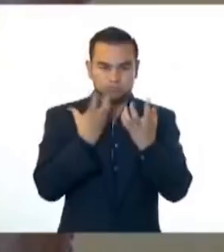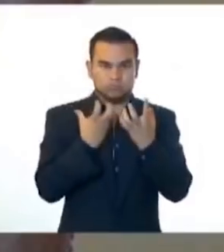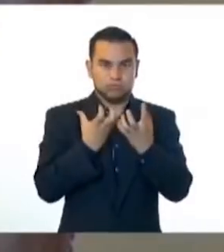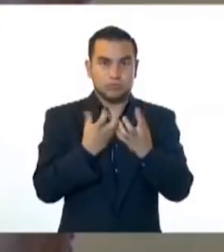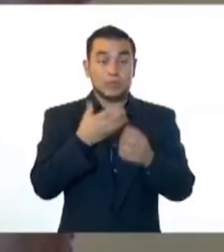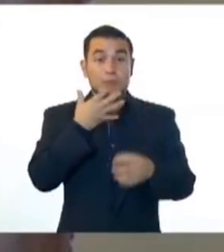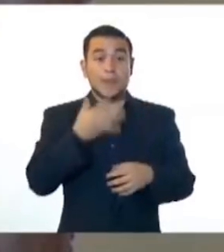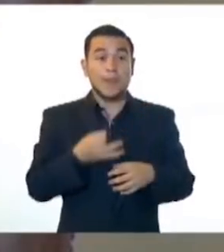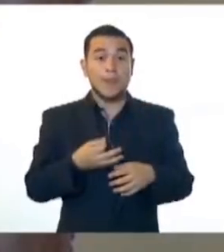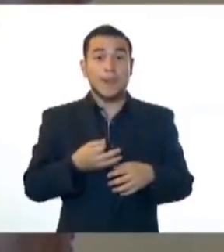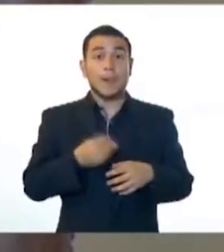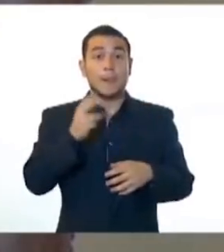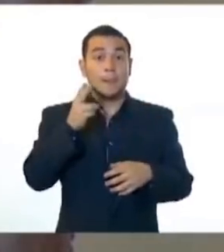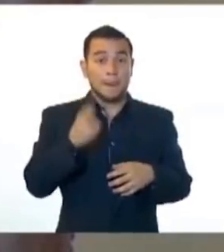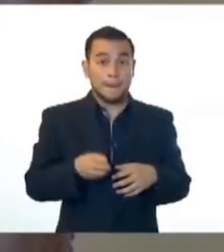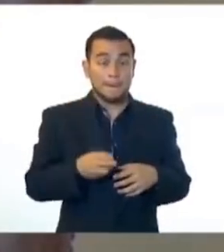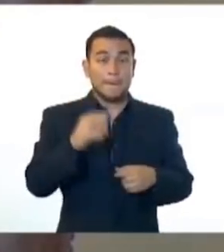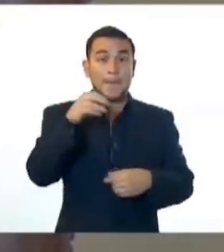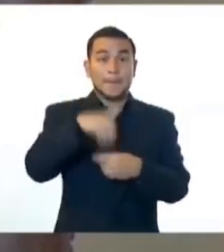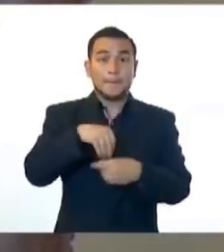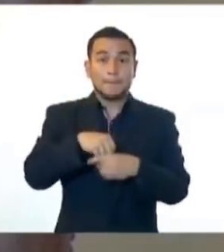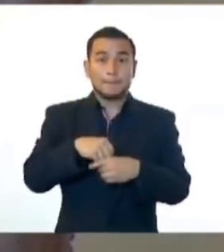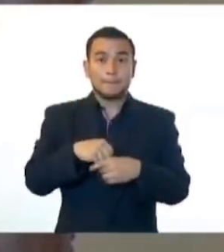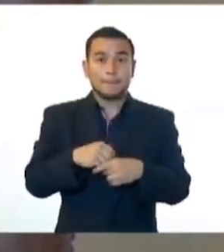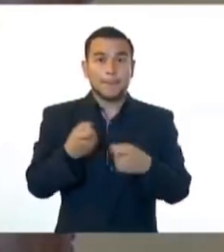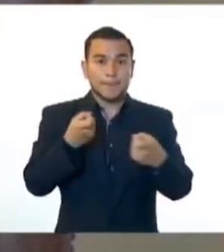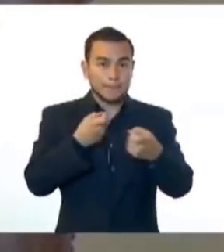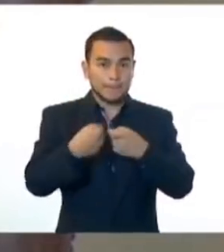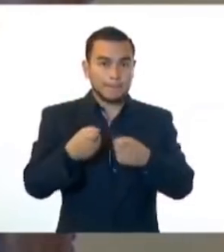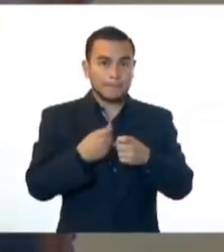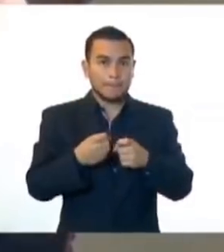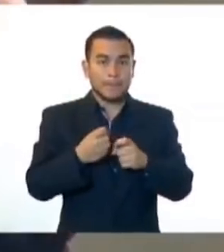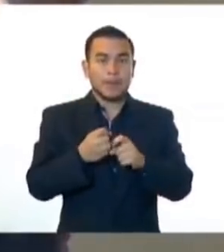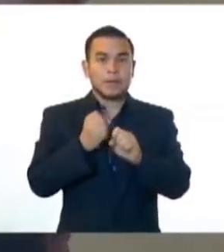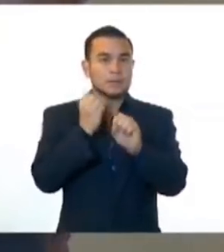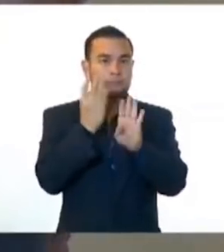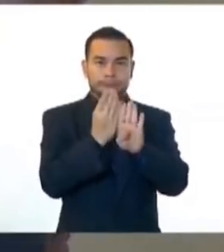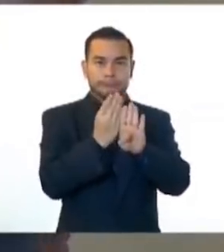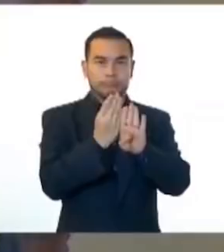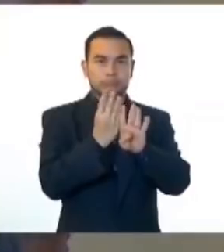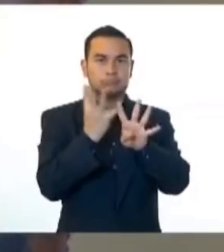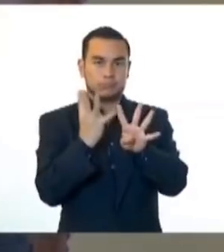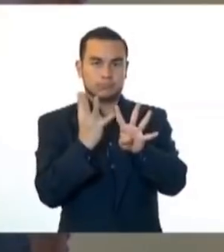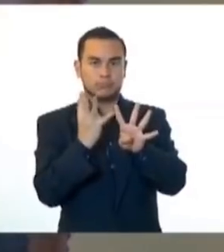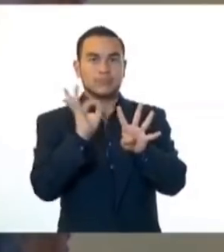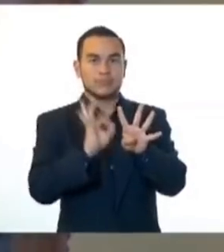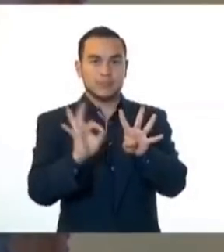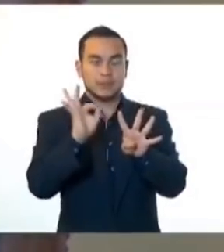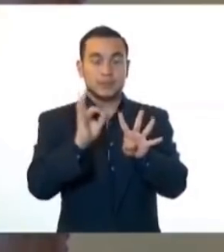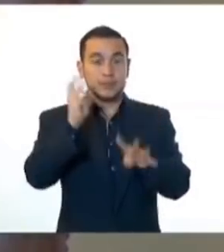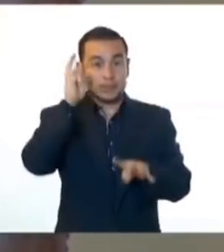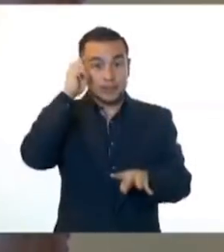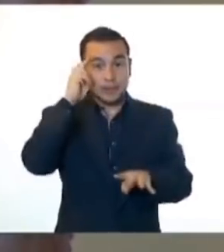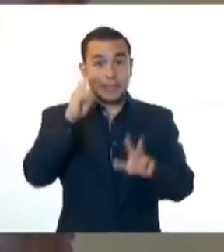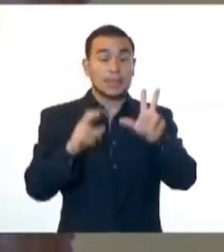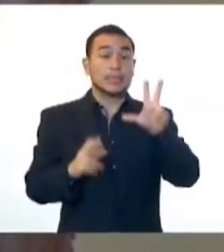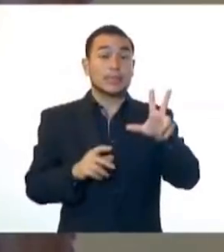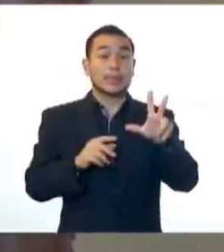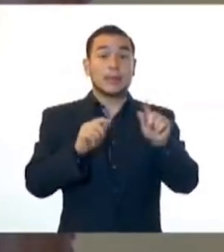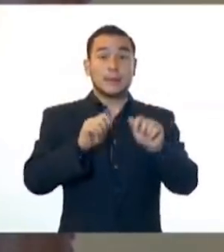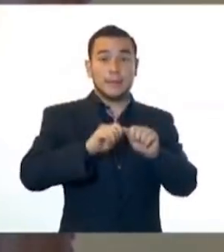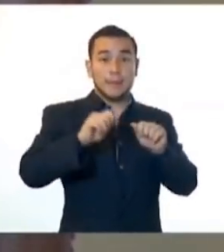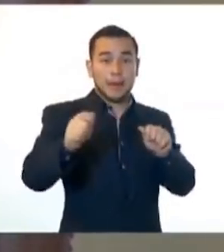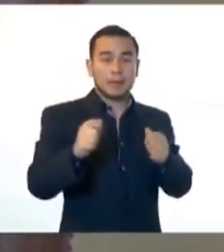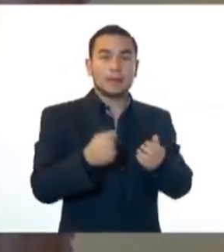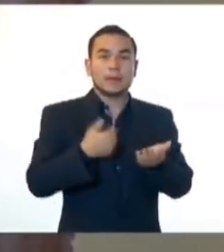van a haber las mismas personas de los bancos, van a estar listas para distanciar a las personas 3 metros en la cola,